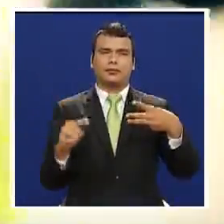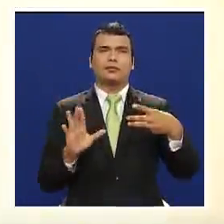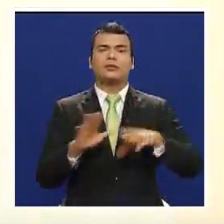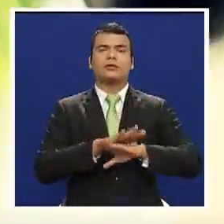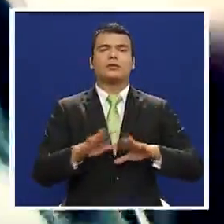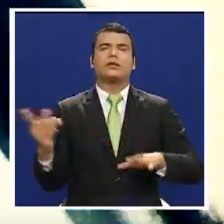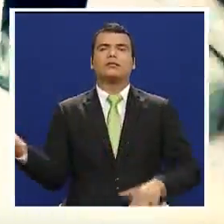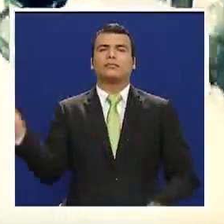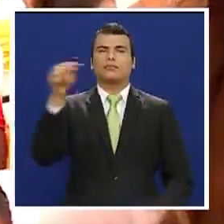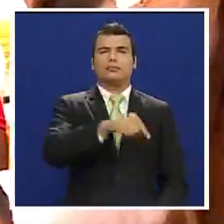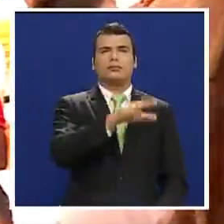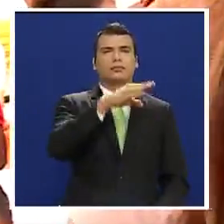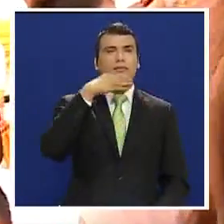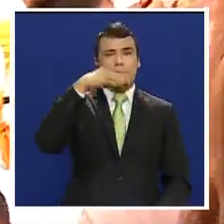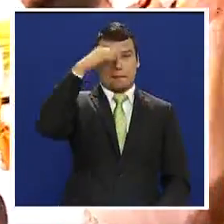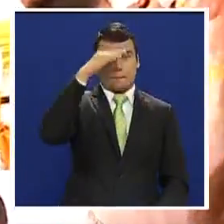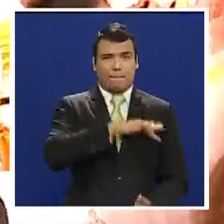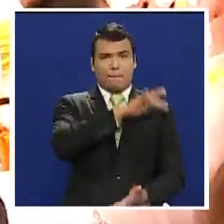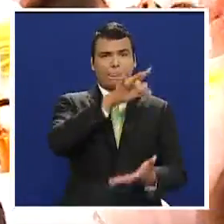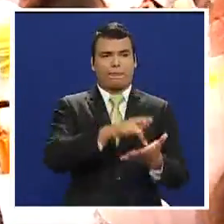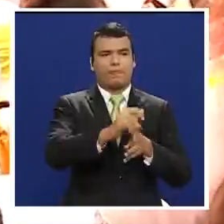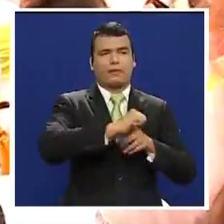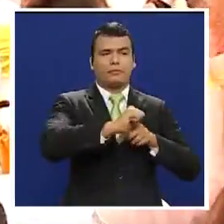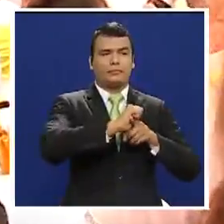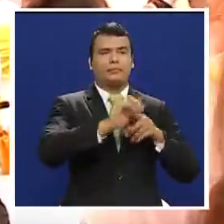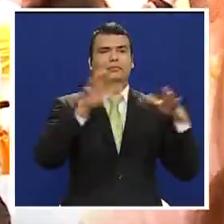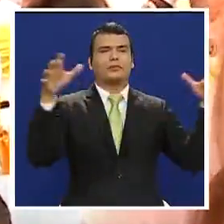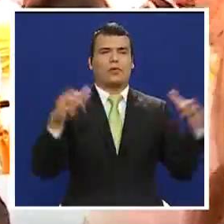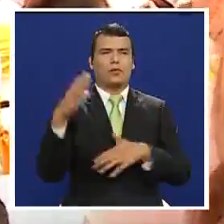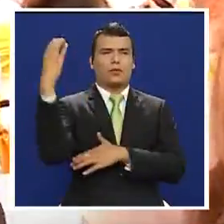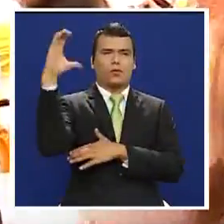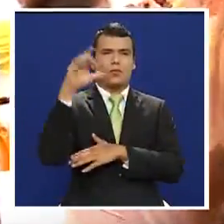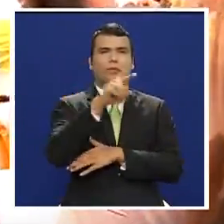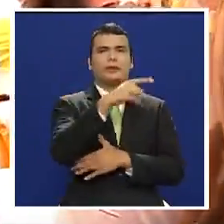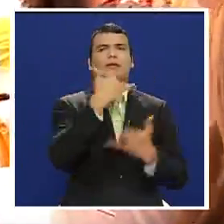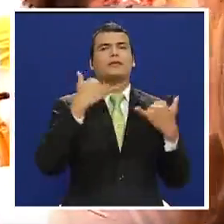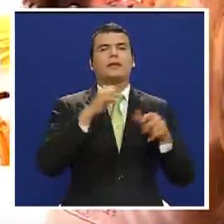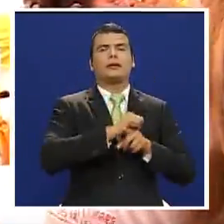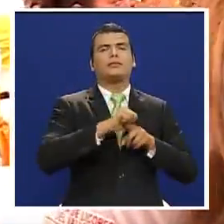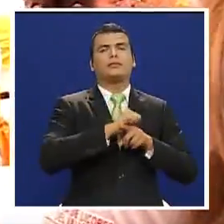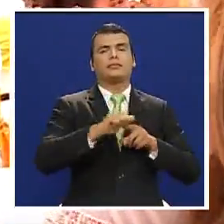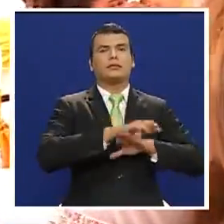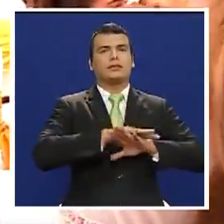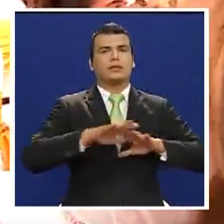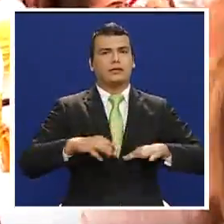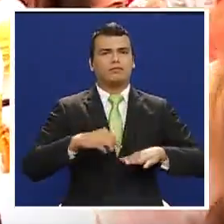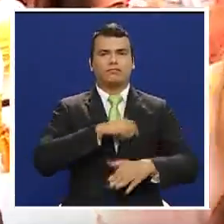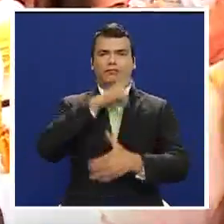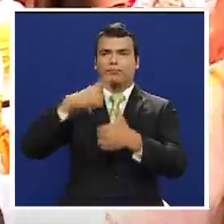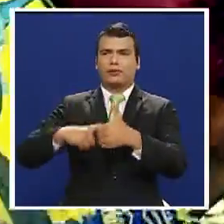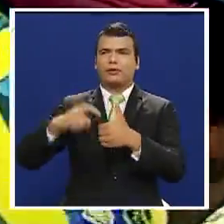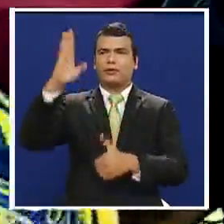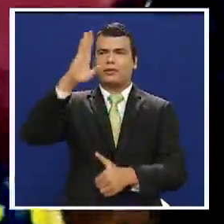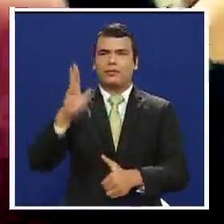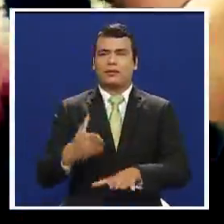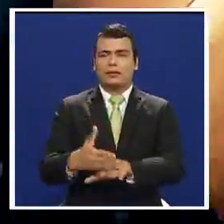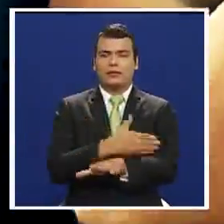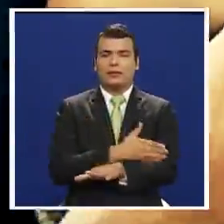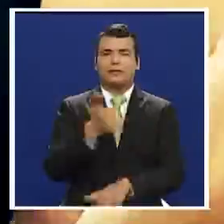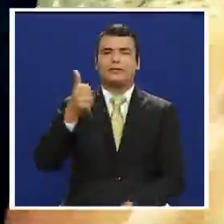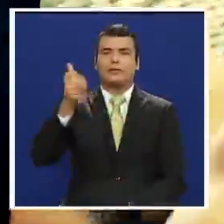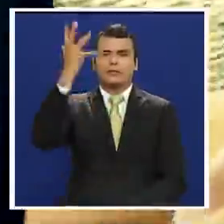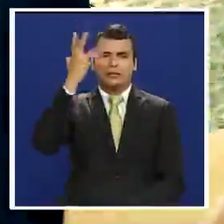vuelve a sumar tres puntos de local y saca el cero y muestra la solidez defensiva que tiene. Pues sí, fue como mi primer gol